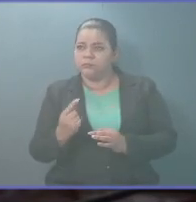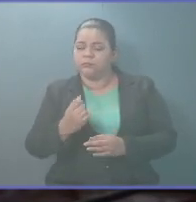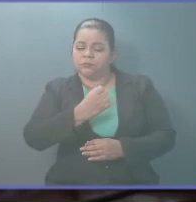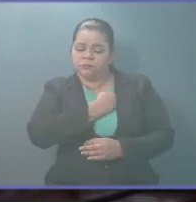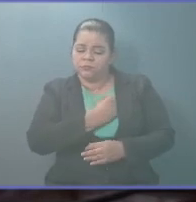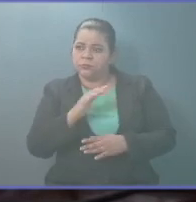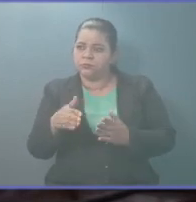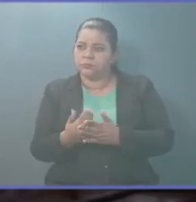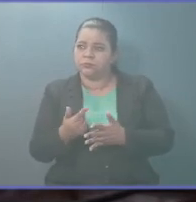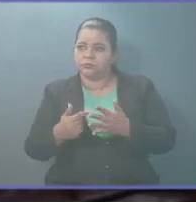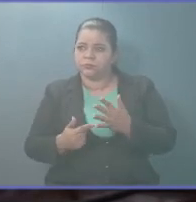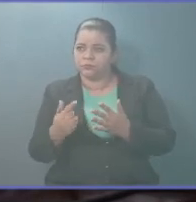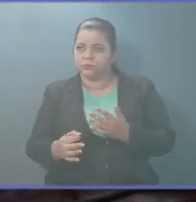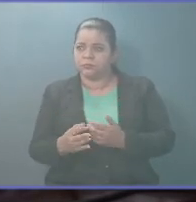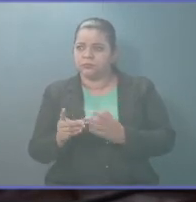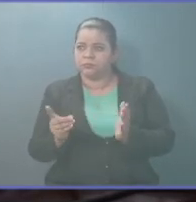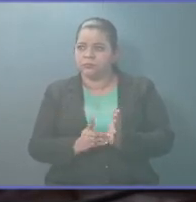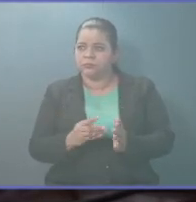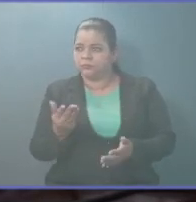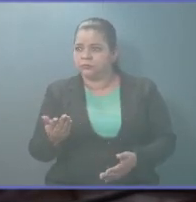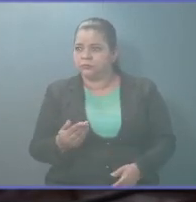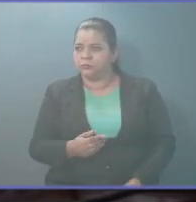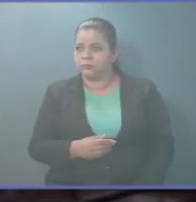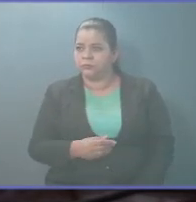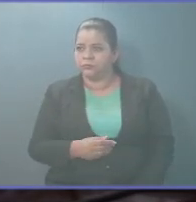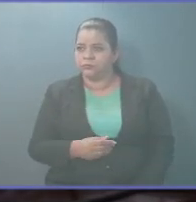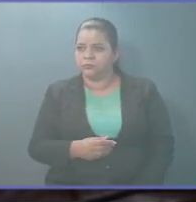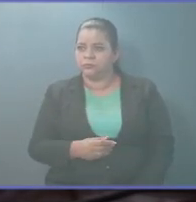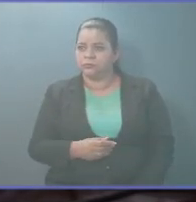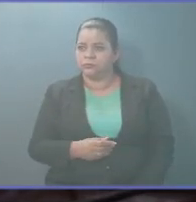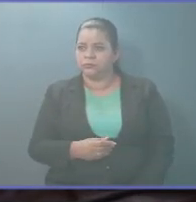ley. Diputada Romero, tiene la palabra.